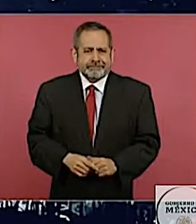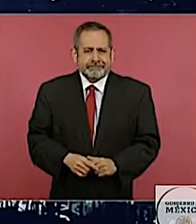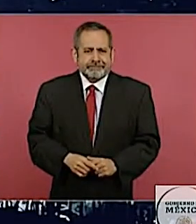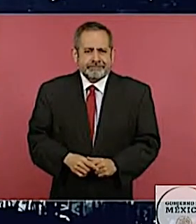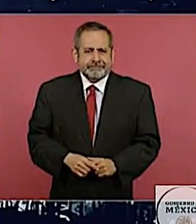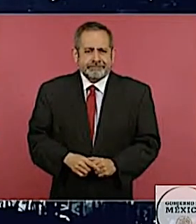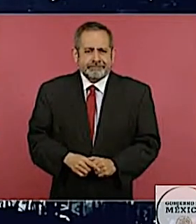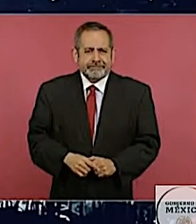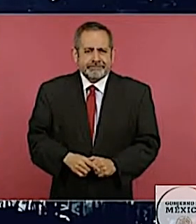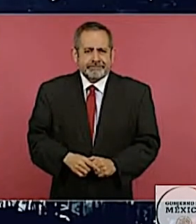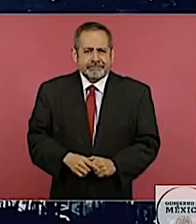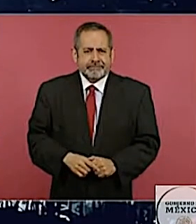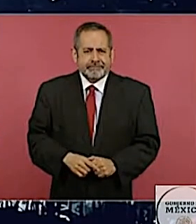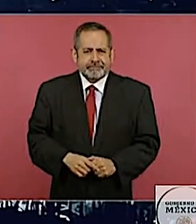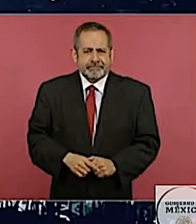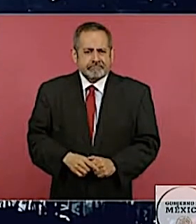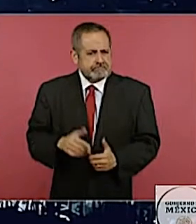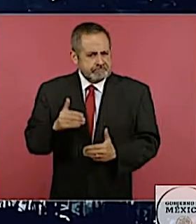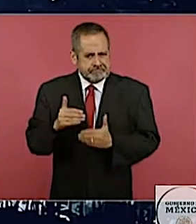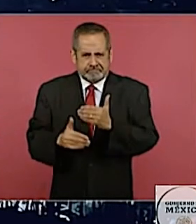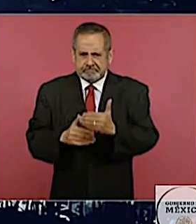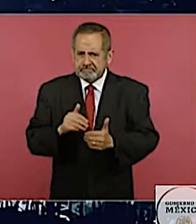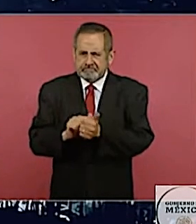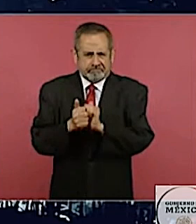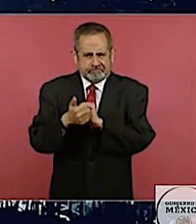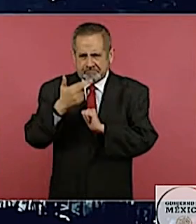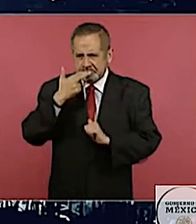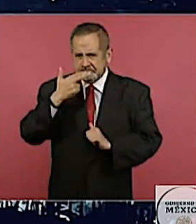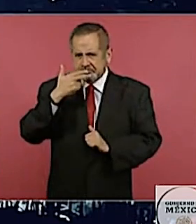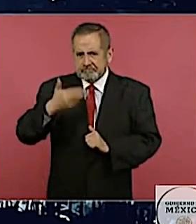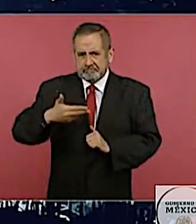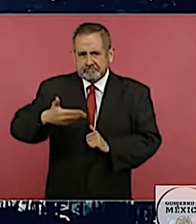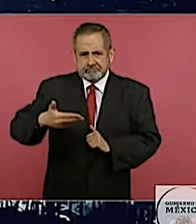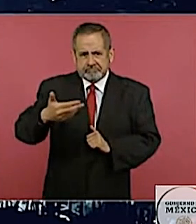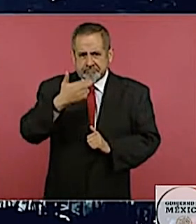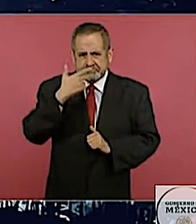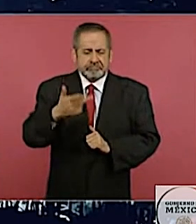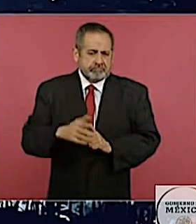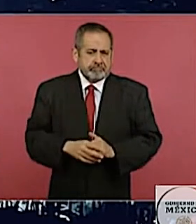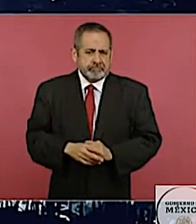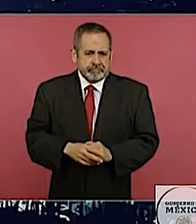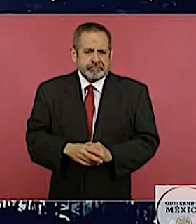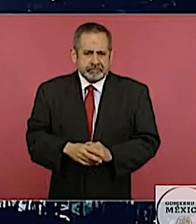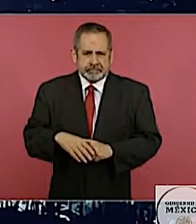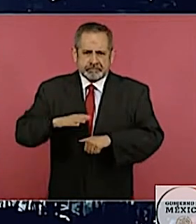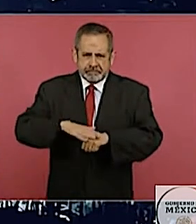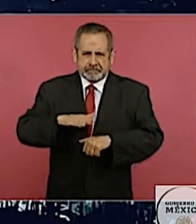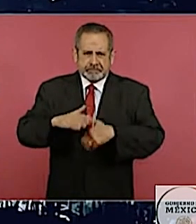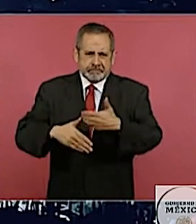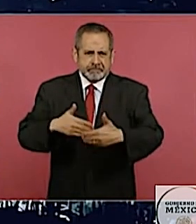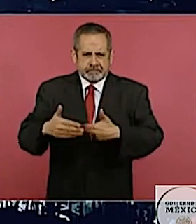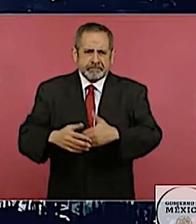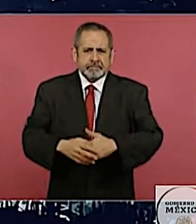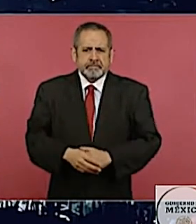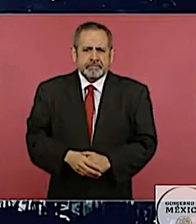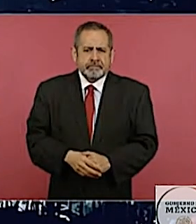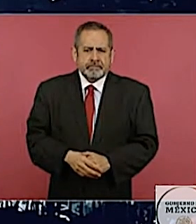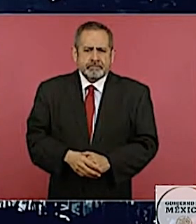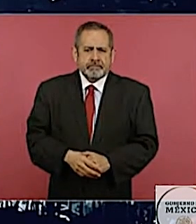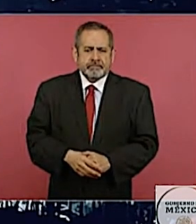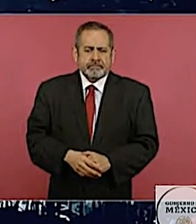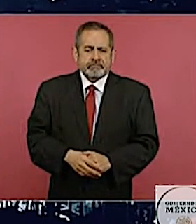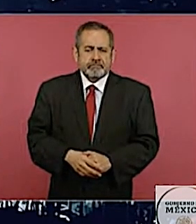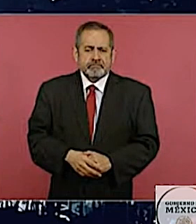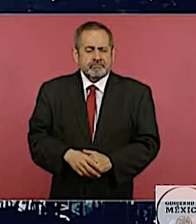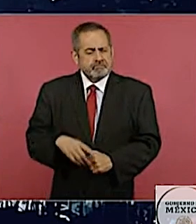alumbrado ya están avanzando ya estamos avanzando en esto y